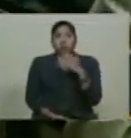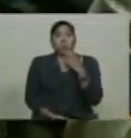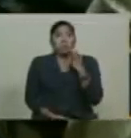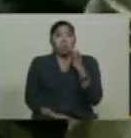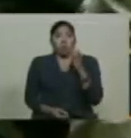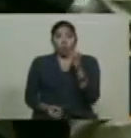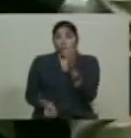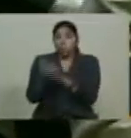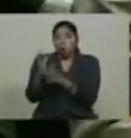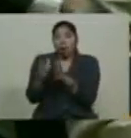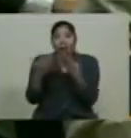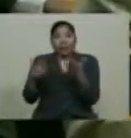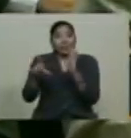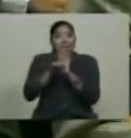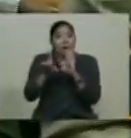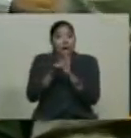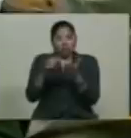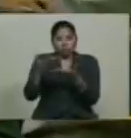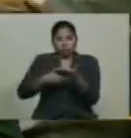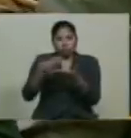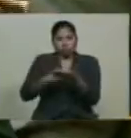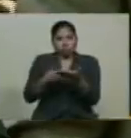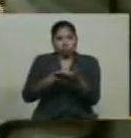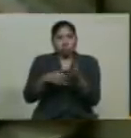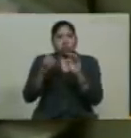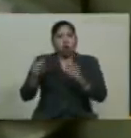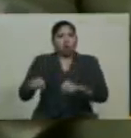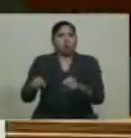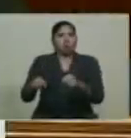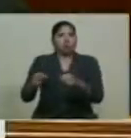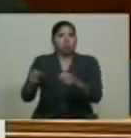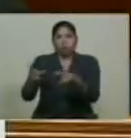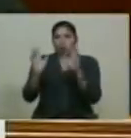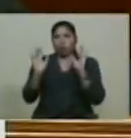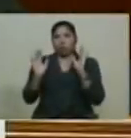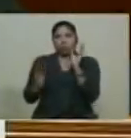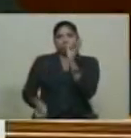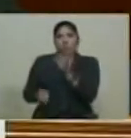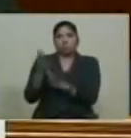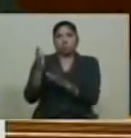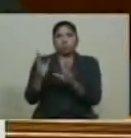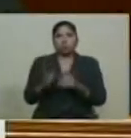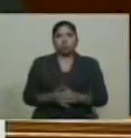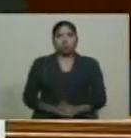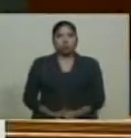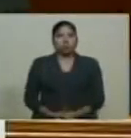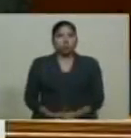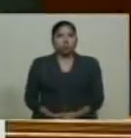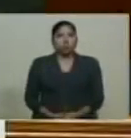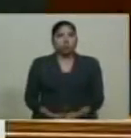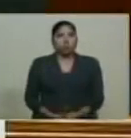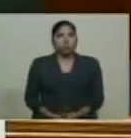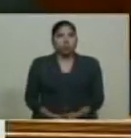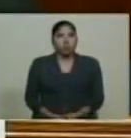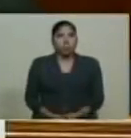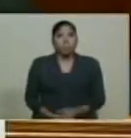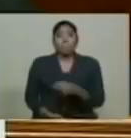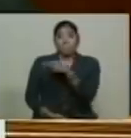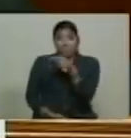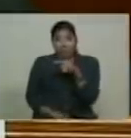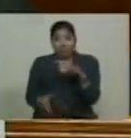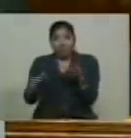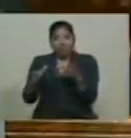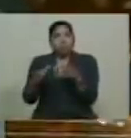cumpla castigos ejemplares para los traidores a la patria, vamos a hacer las leyes que sean necesarias. Leyes que